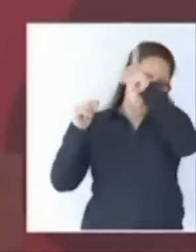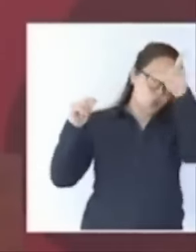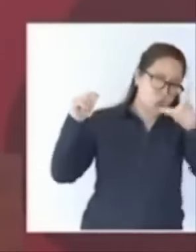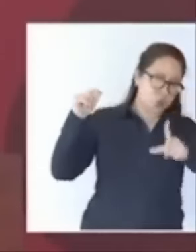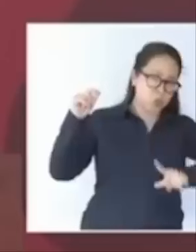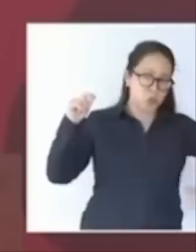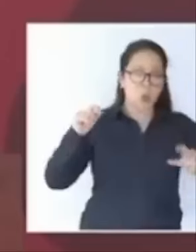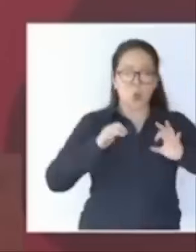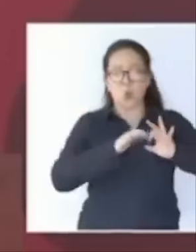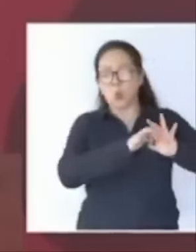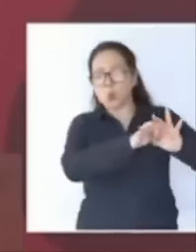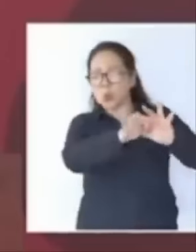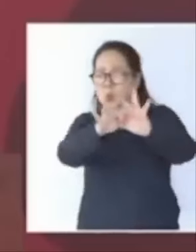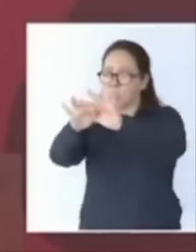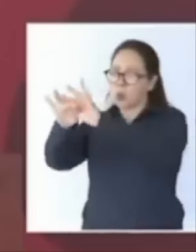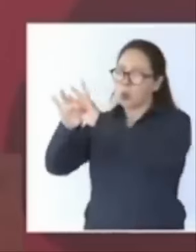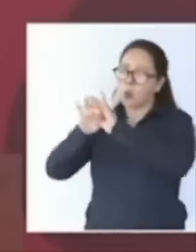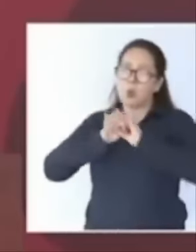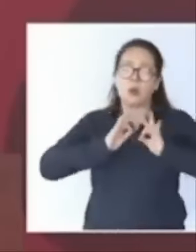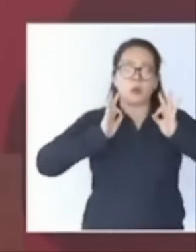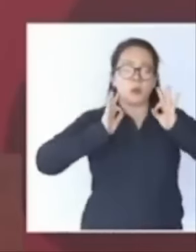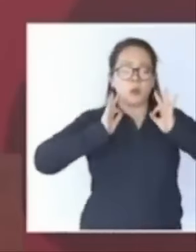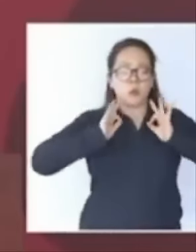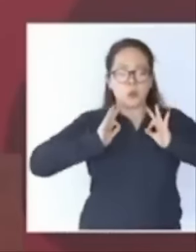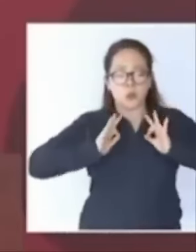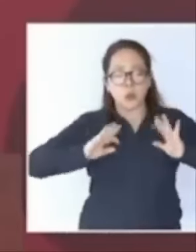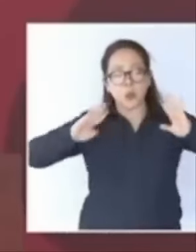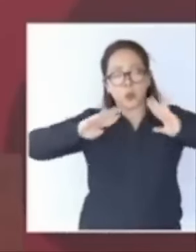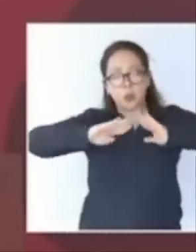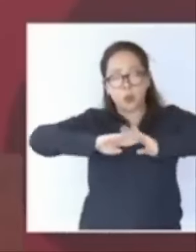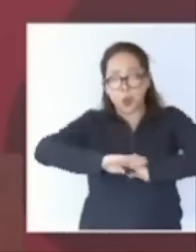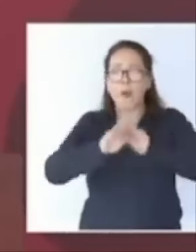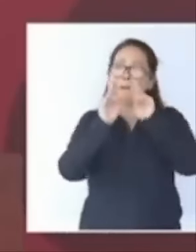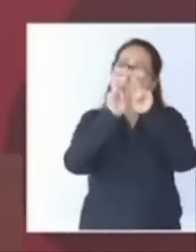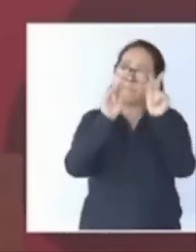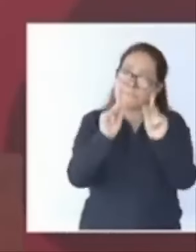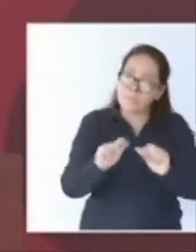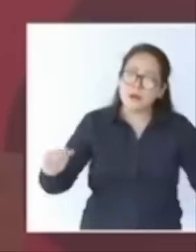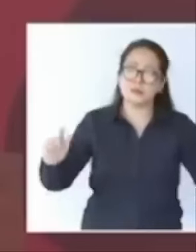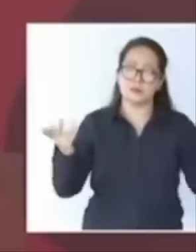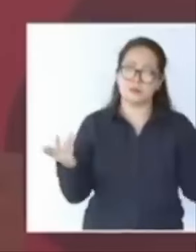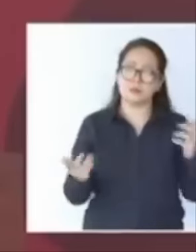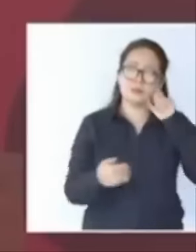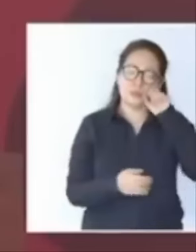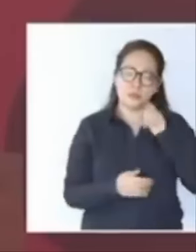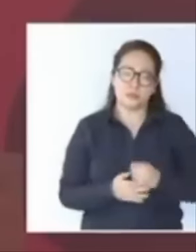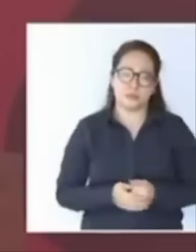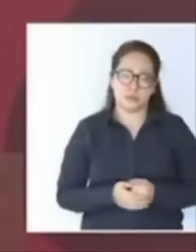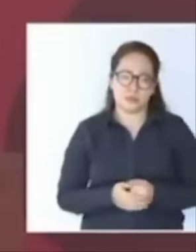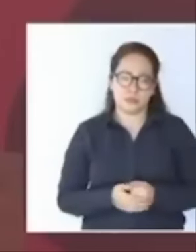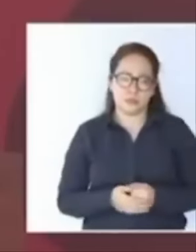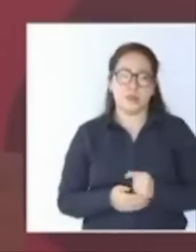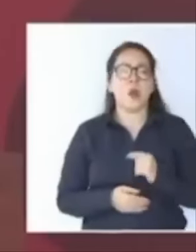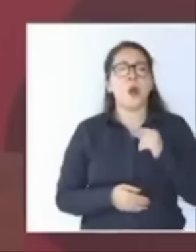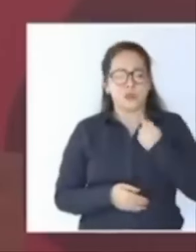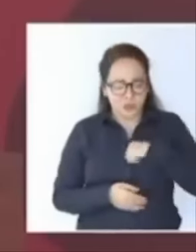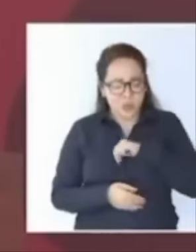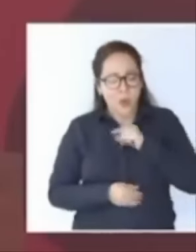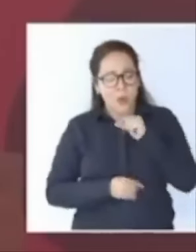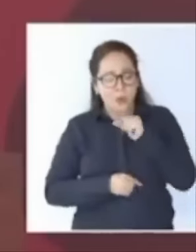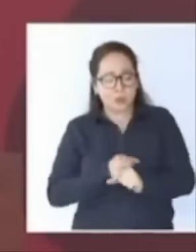tranquilidad. Que podamos seguir reduciendo los índices